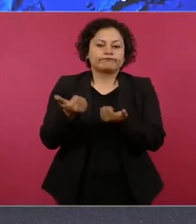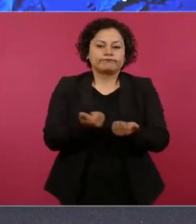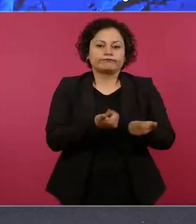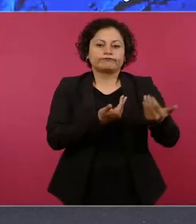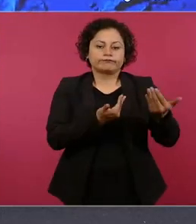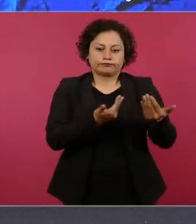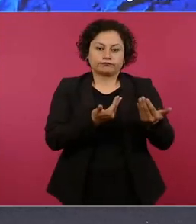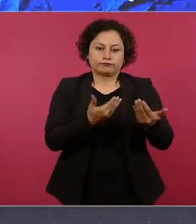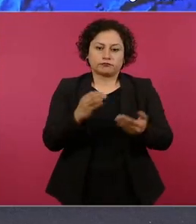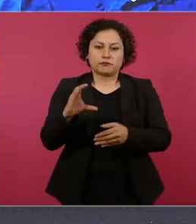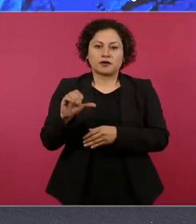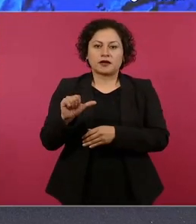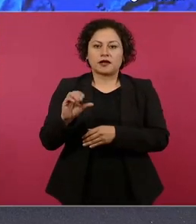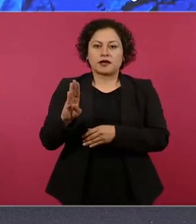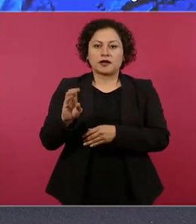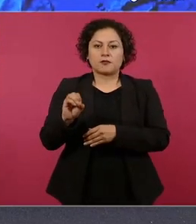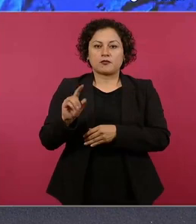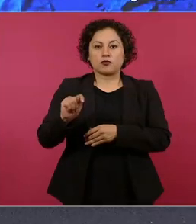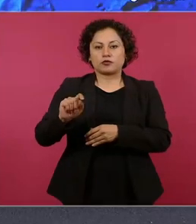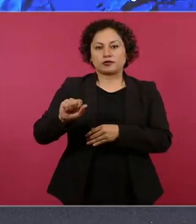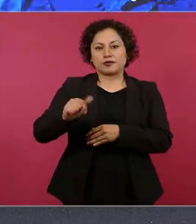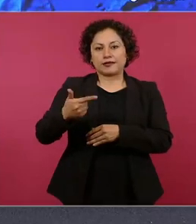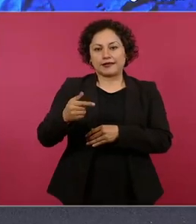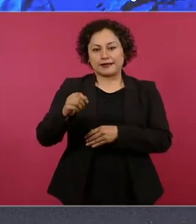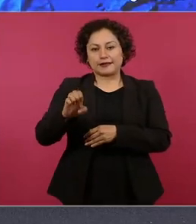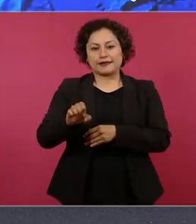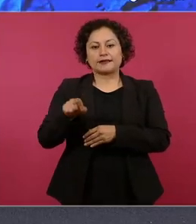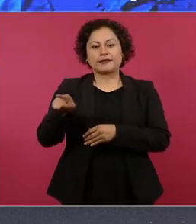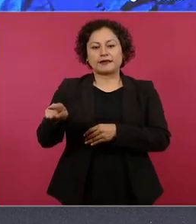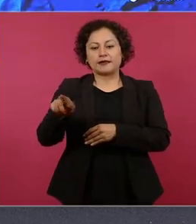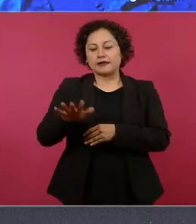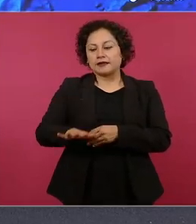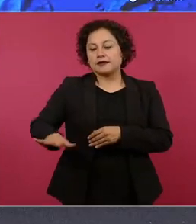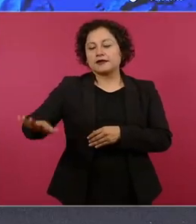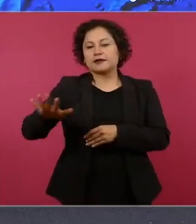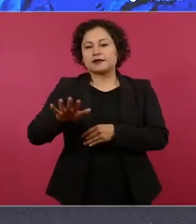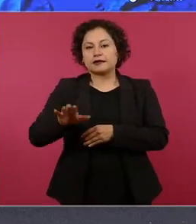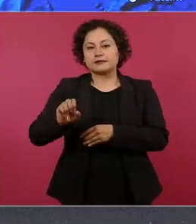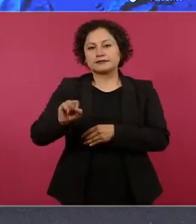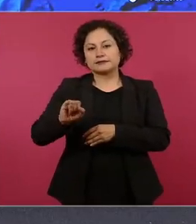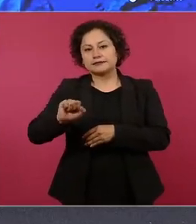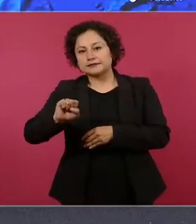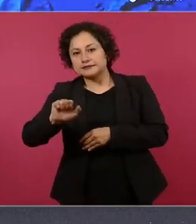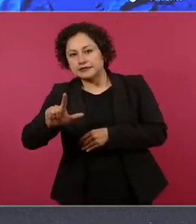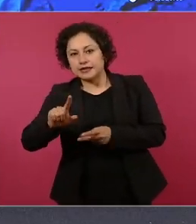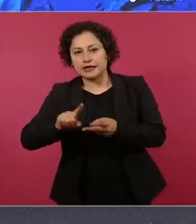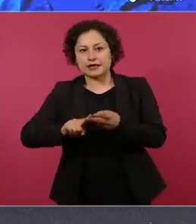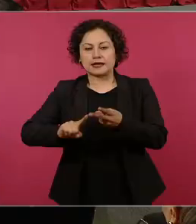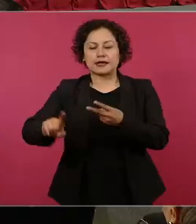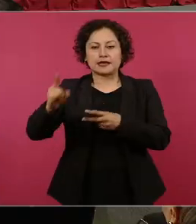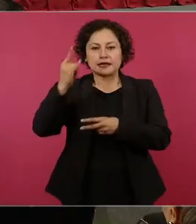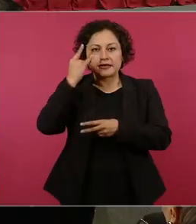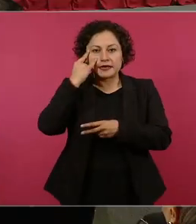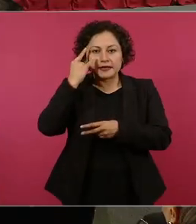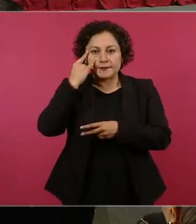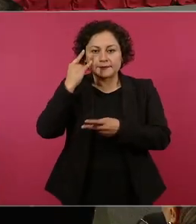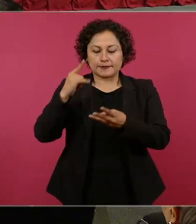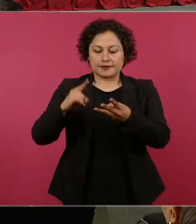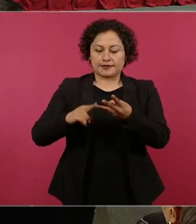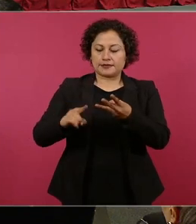cabotaje del puerto de cisal Campeche frontera en